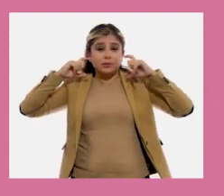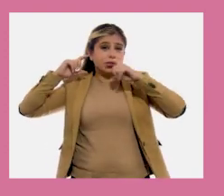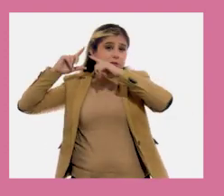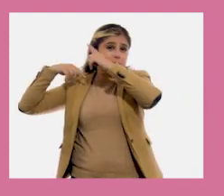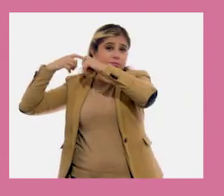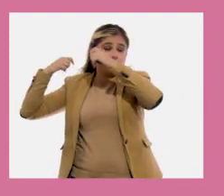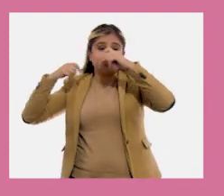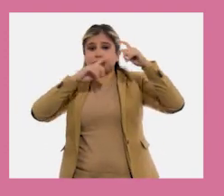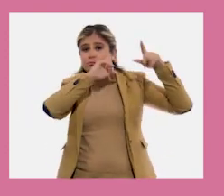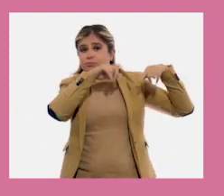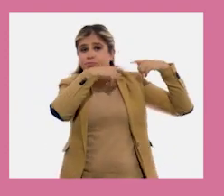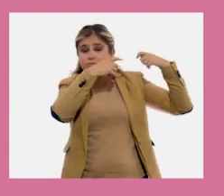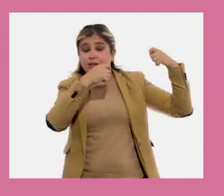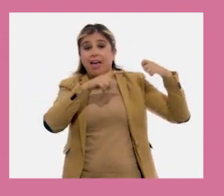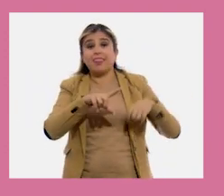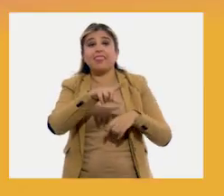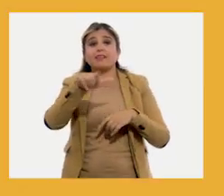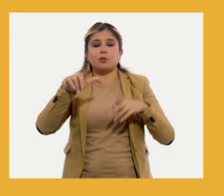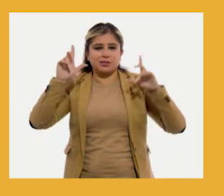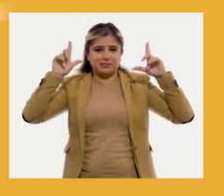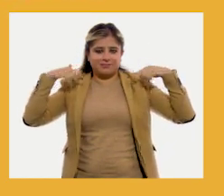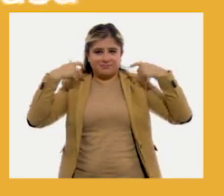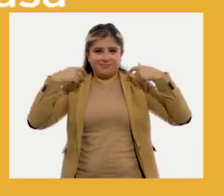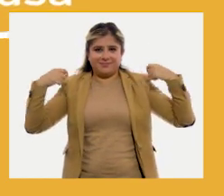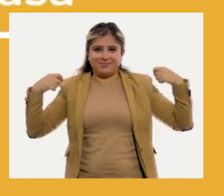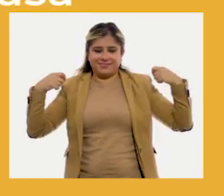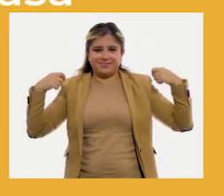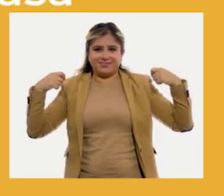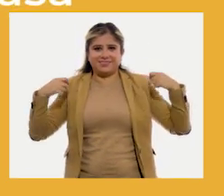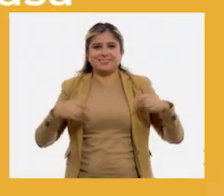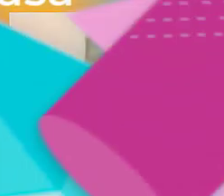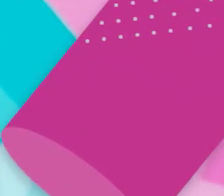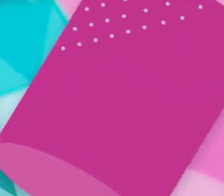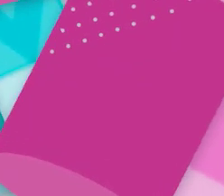tu cabeza y alrededor de tu cuello.